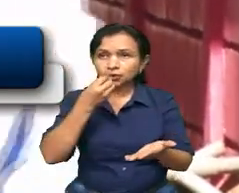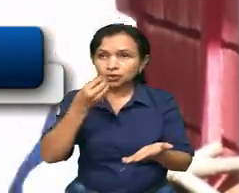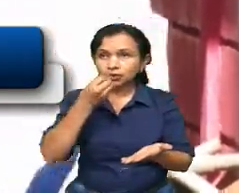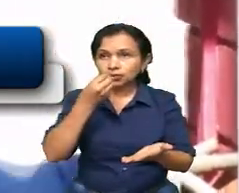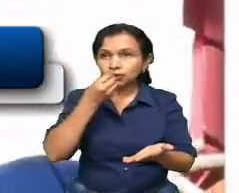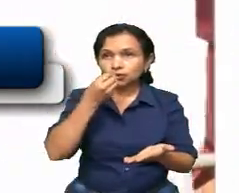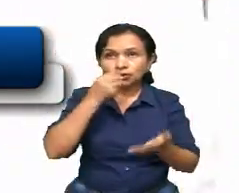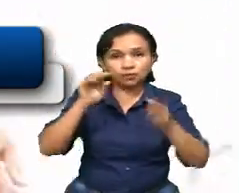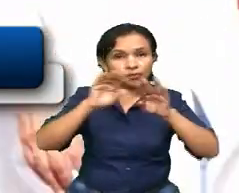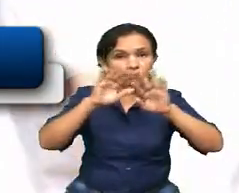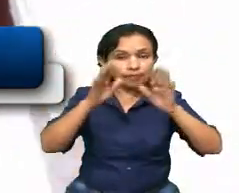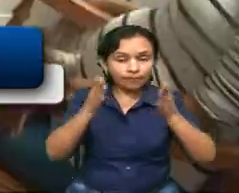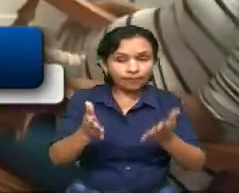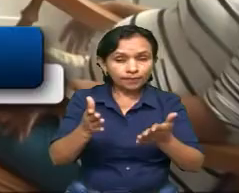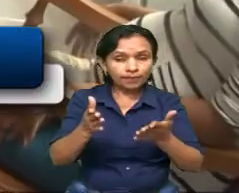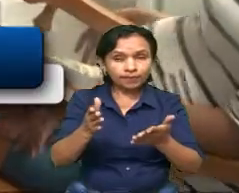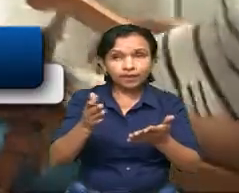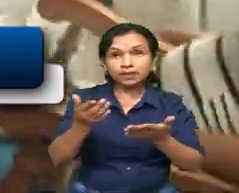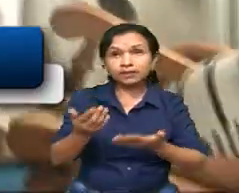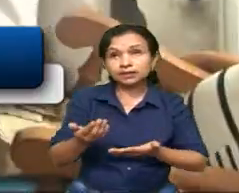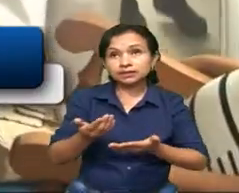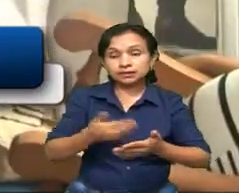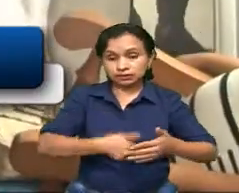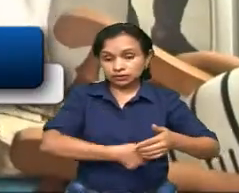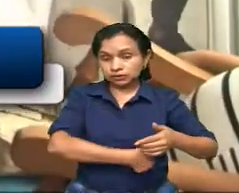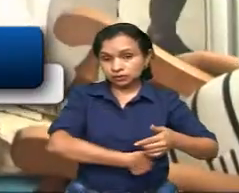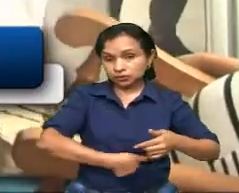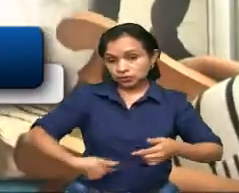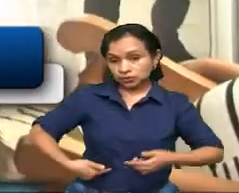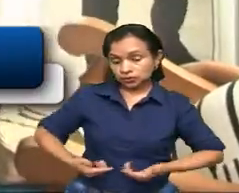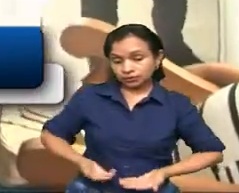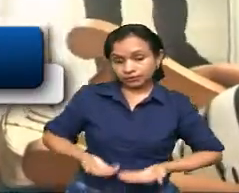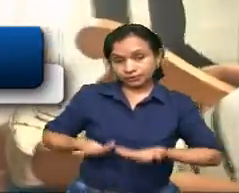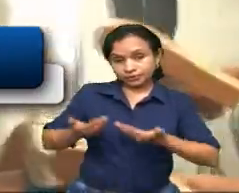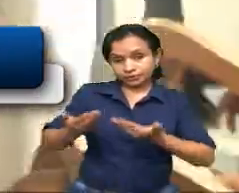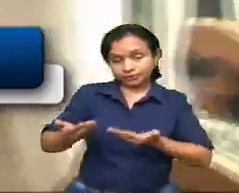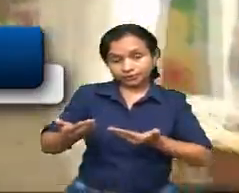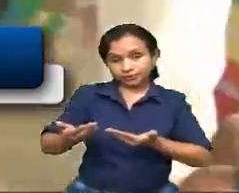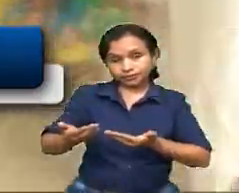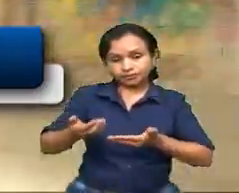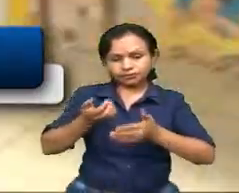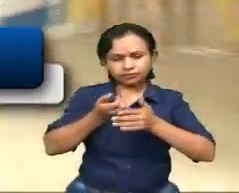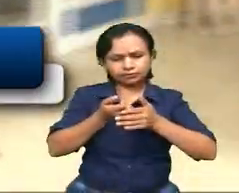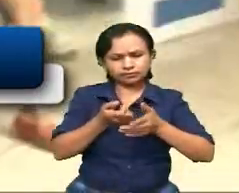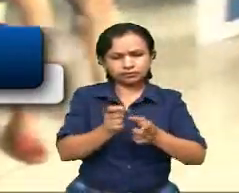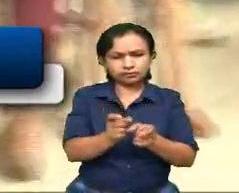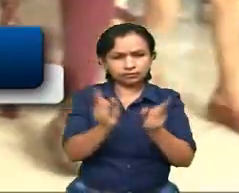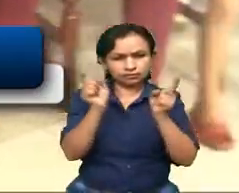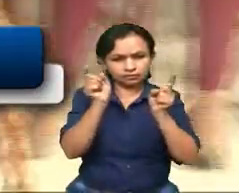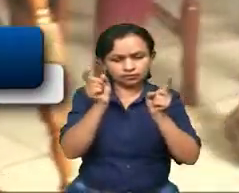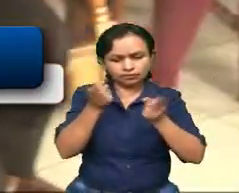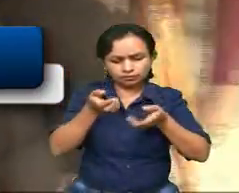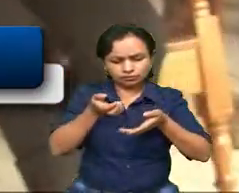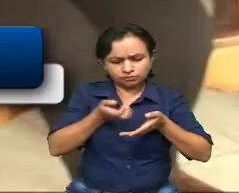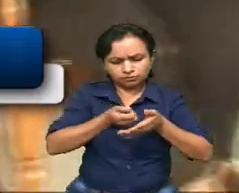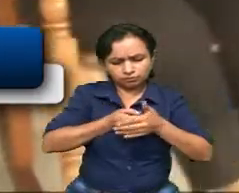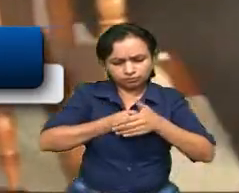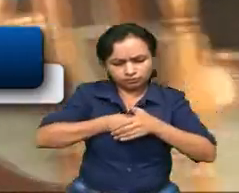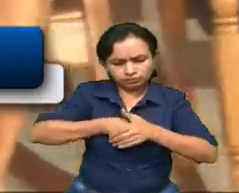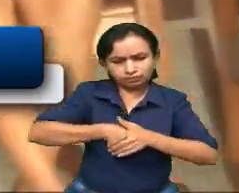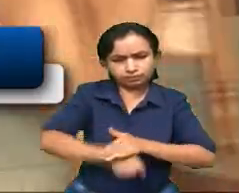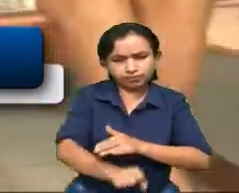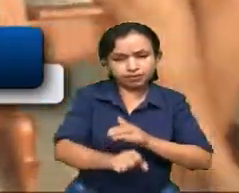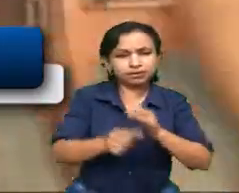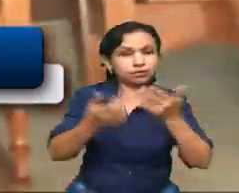una mujer que vivió una cesárea? Usted sabe que está el parto normal, que es de forma natural,